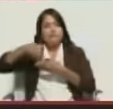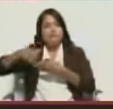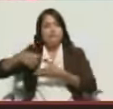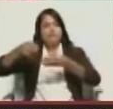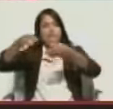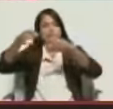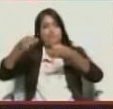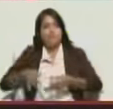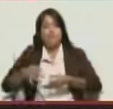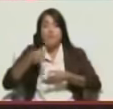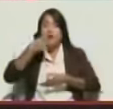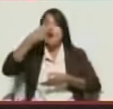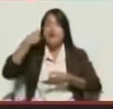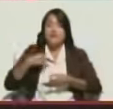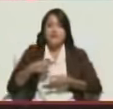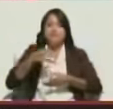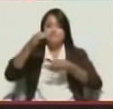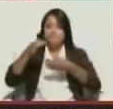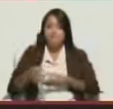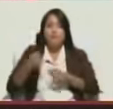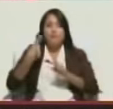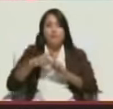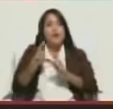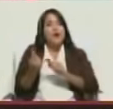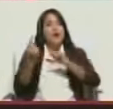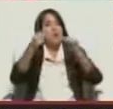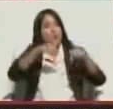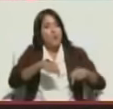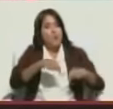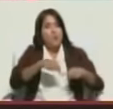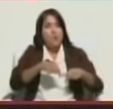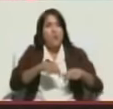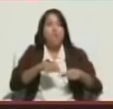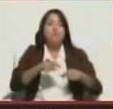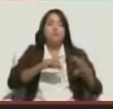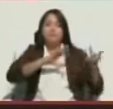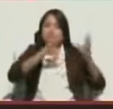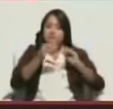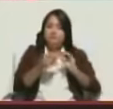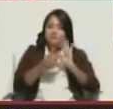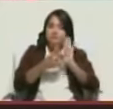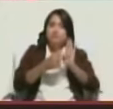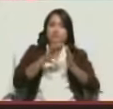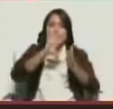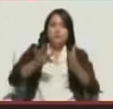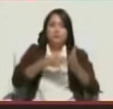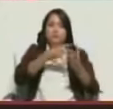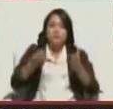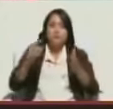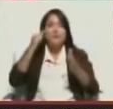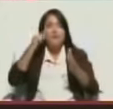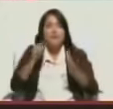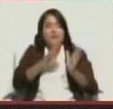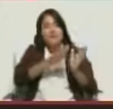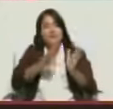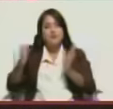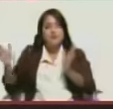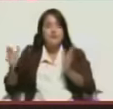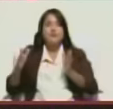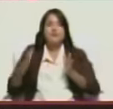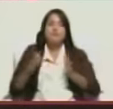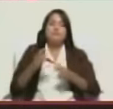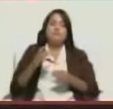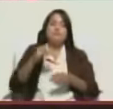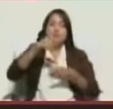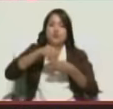ayer y lo que estamos viviendo de acuerdo a la programación que presentó el Consejo Nacional electoral ante el